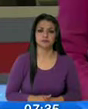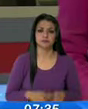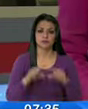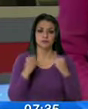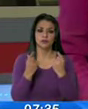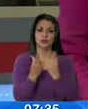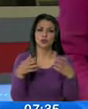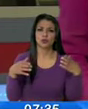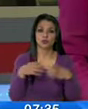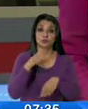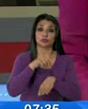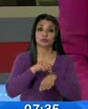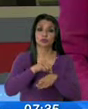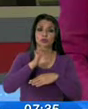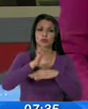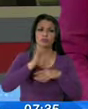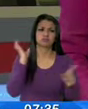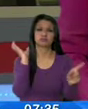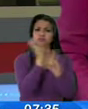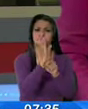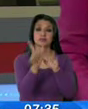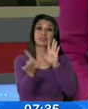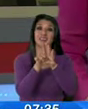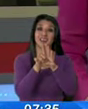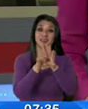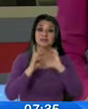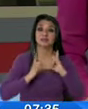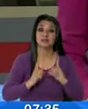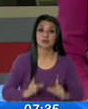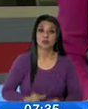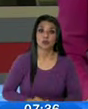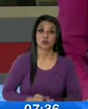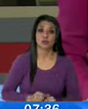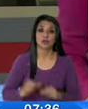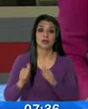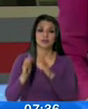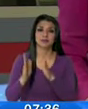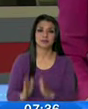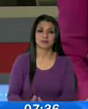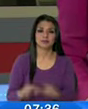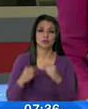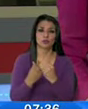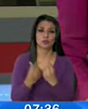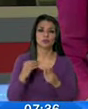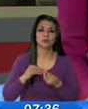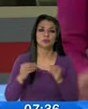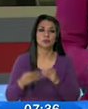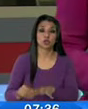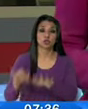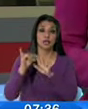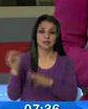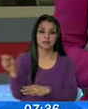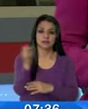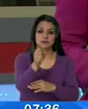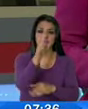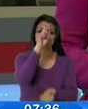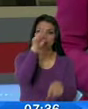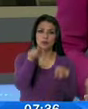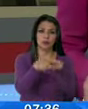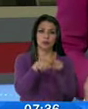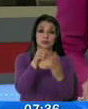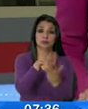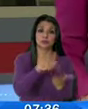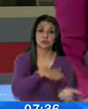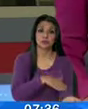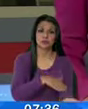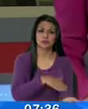del Ecuador critican el proyecto de Código de Salud presentado por la legisladora social cristiana Poli Ugarte. Afirman que este proyecto es